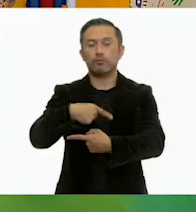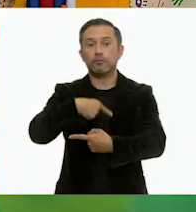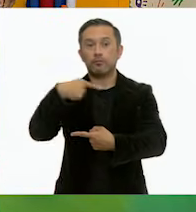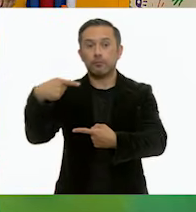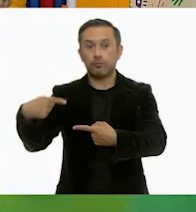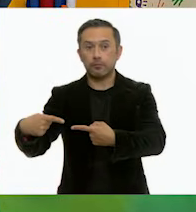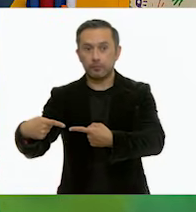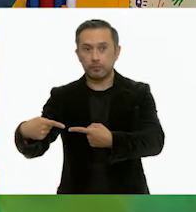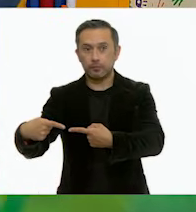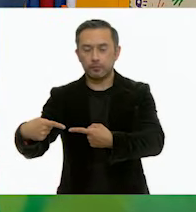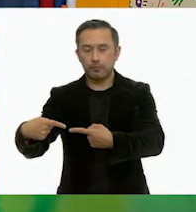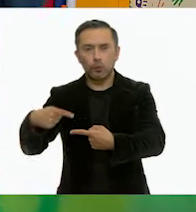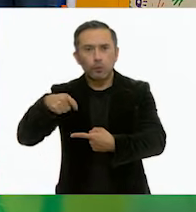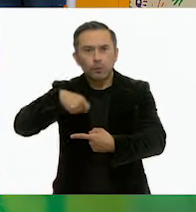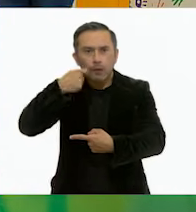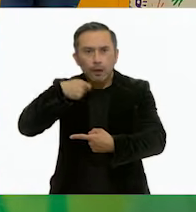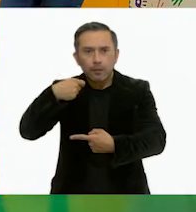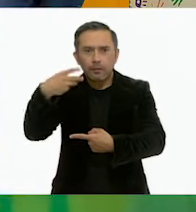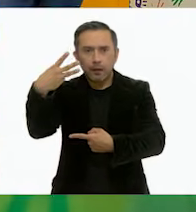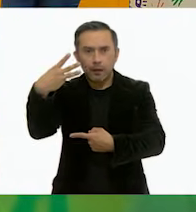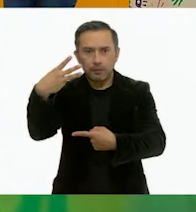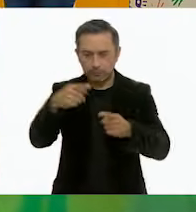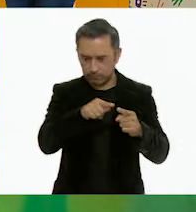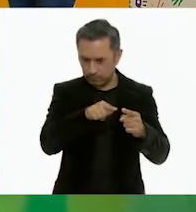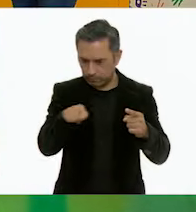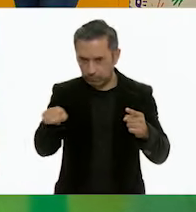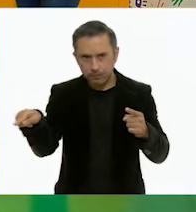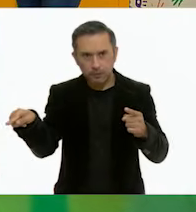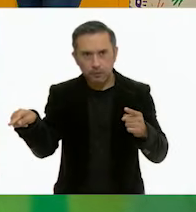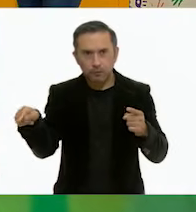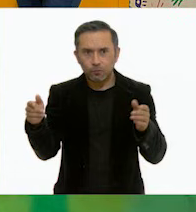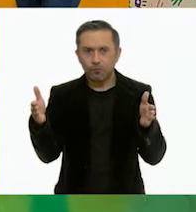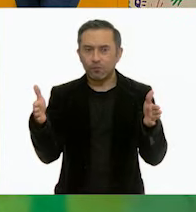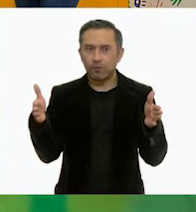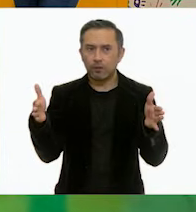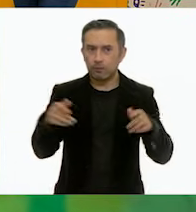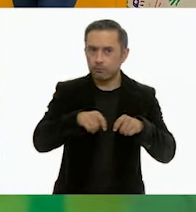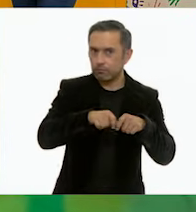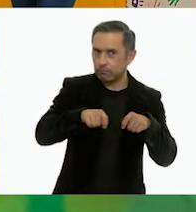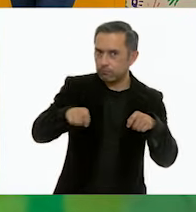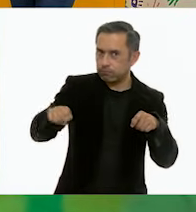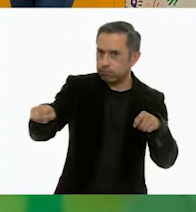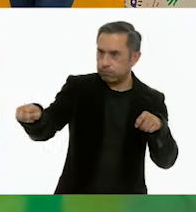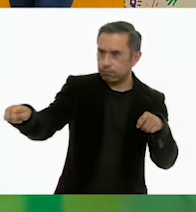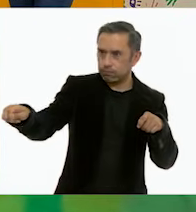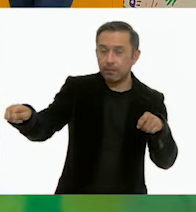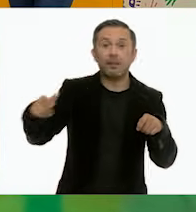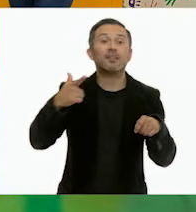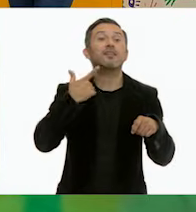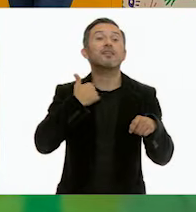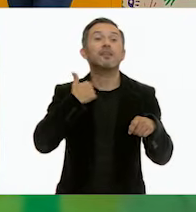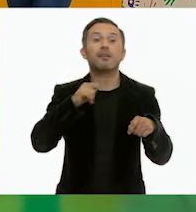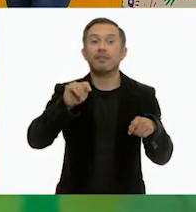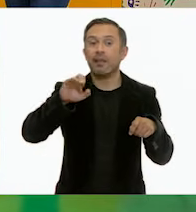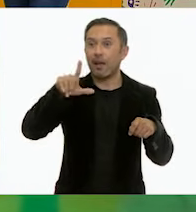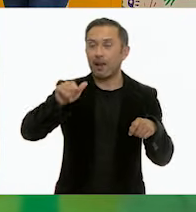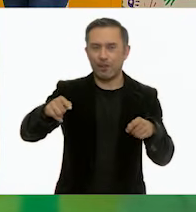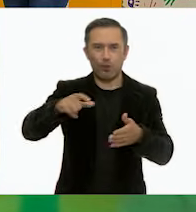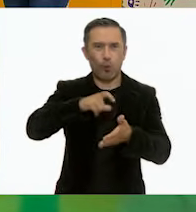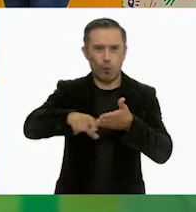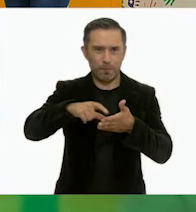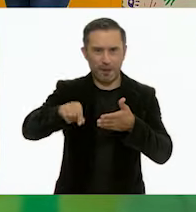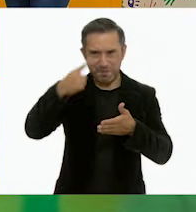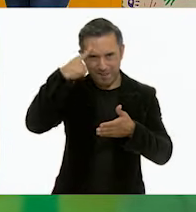tres cucharas. Y de este tamaño, él compraba la tela a la gente del